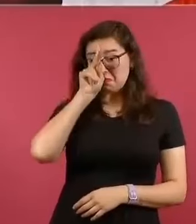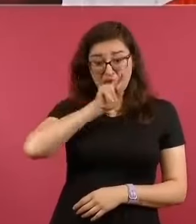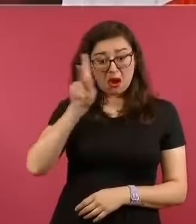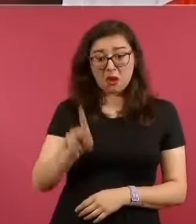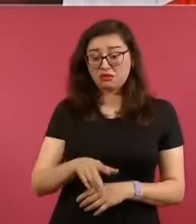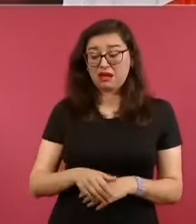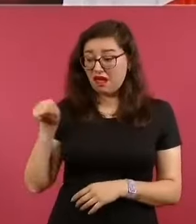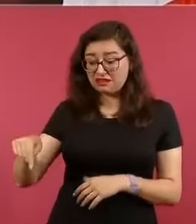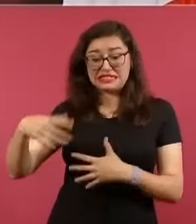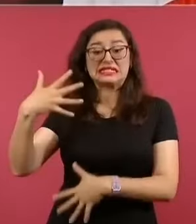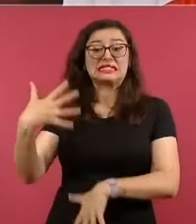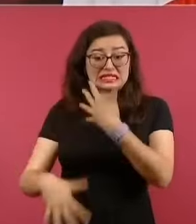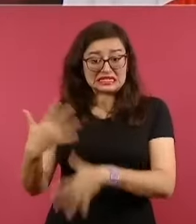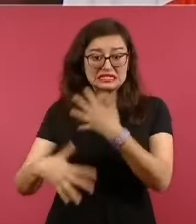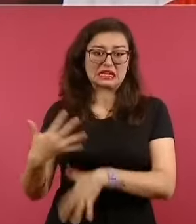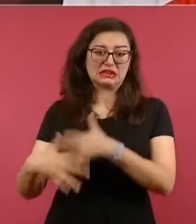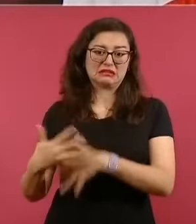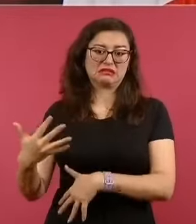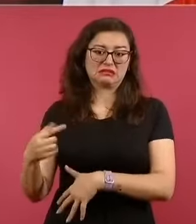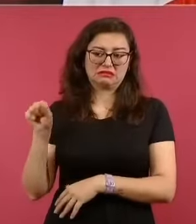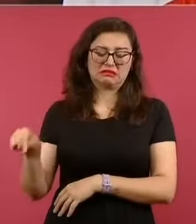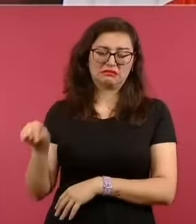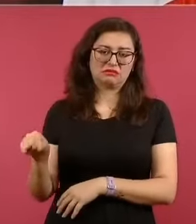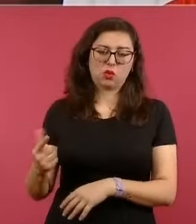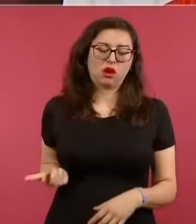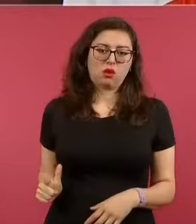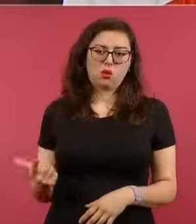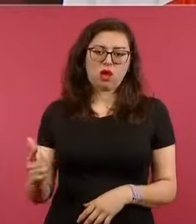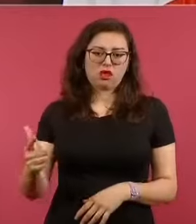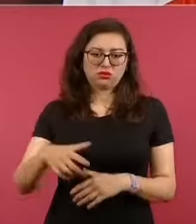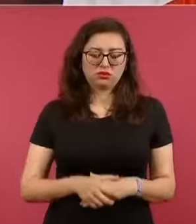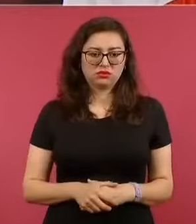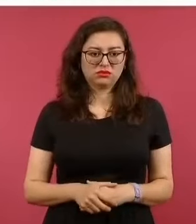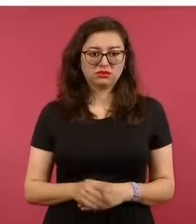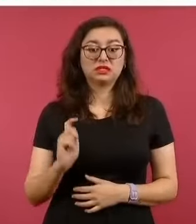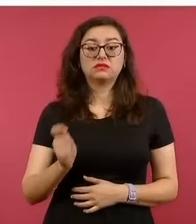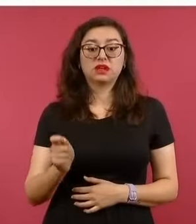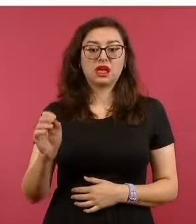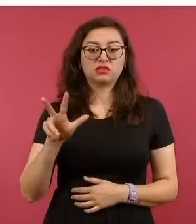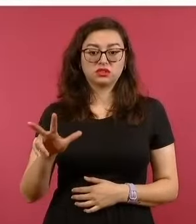85, 15. 18%.